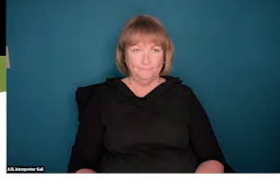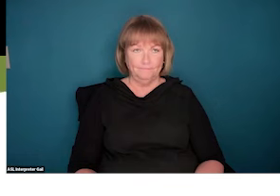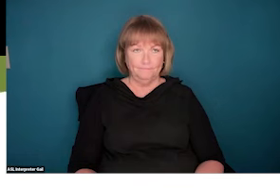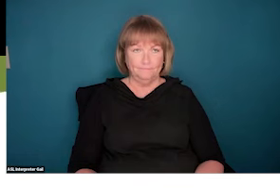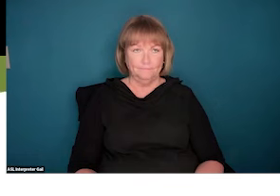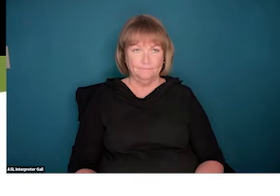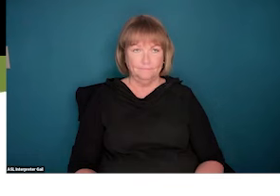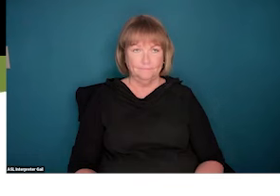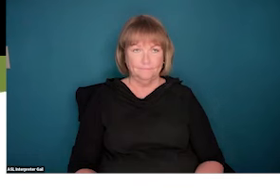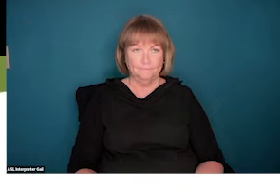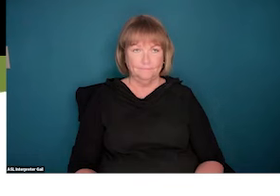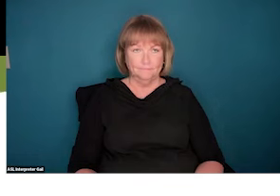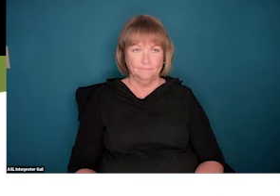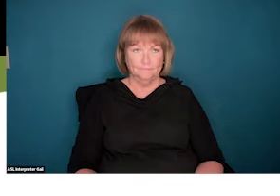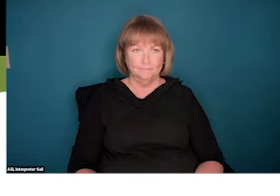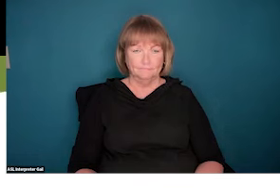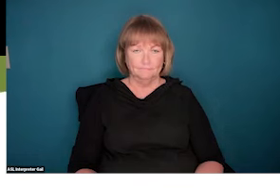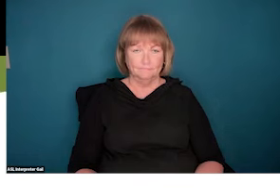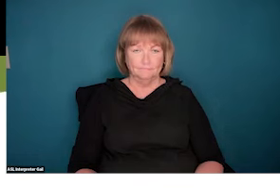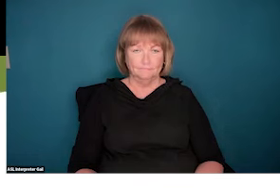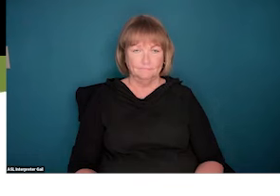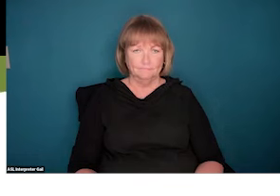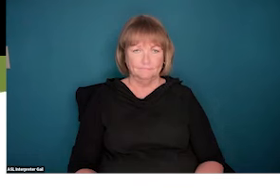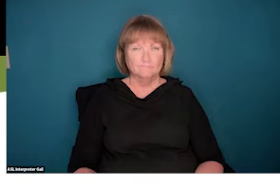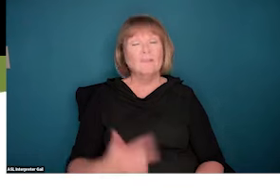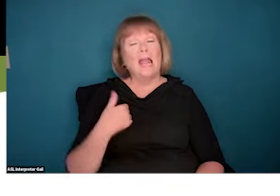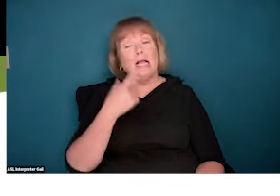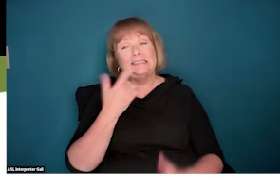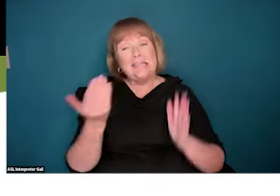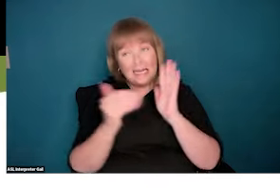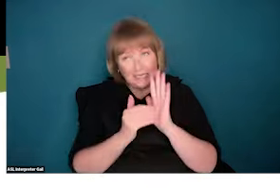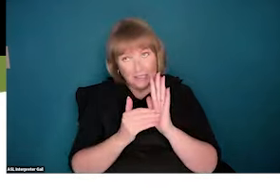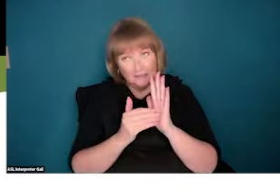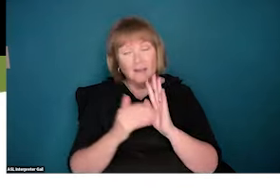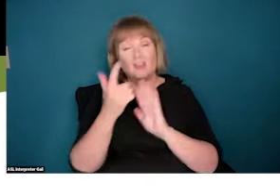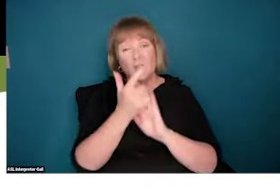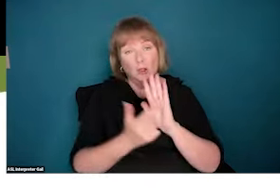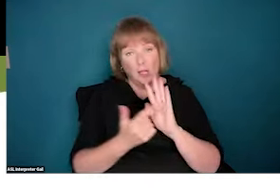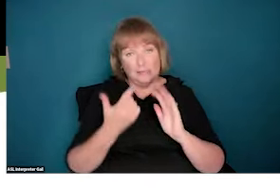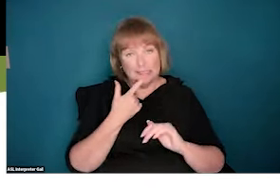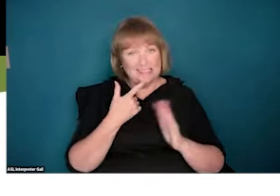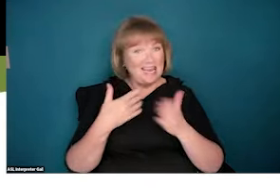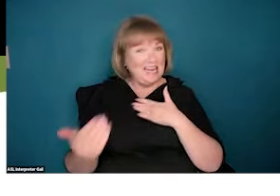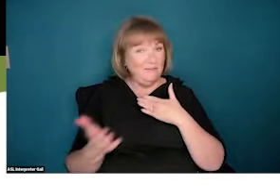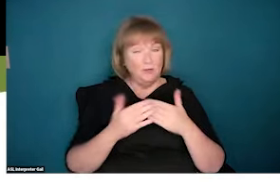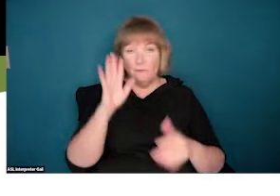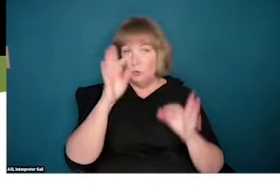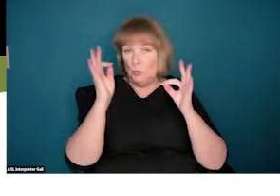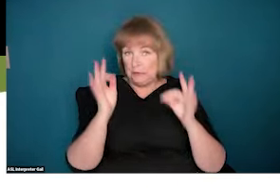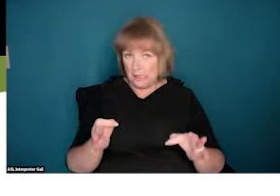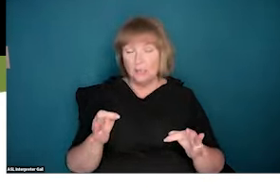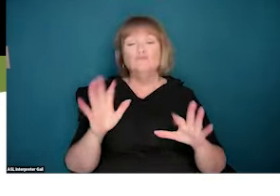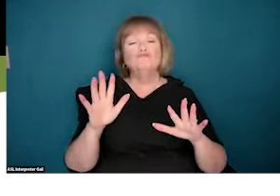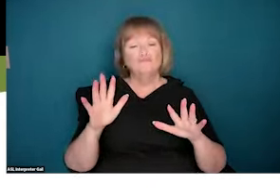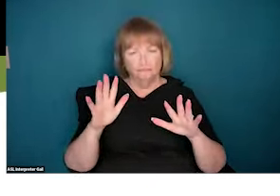muy comunes, manifestaciones de lo que dicen las personas que viven bajo un acuerdo de custodio. Yo voy a